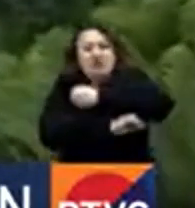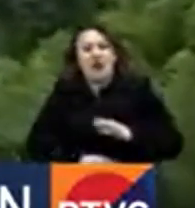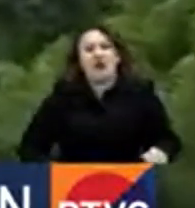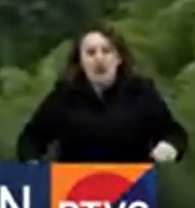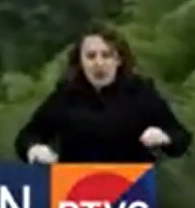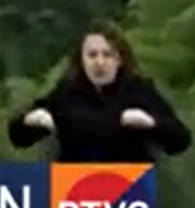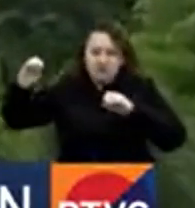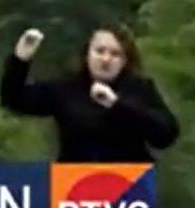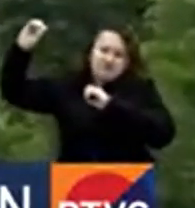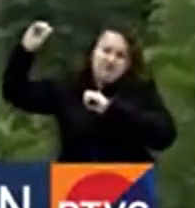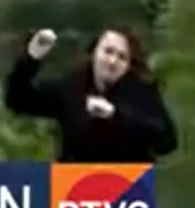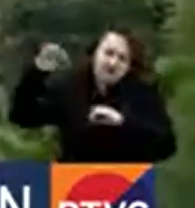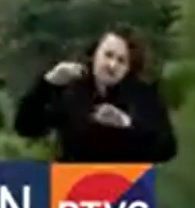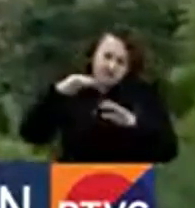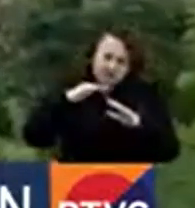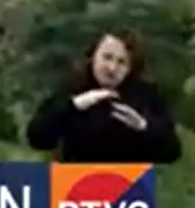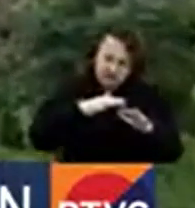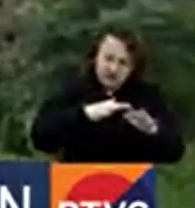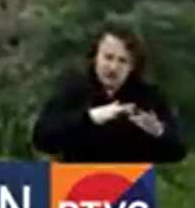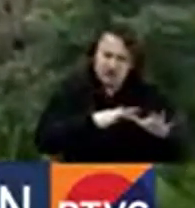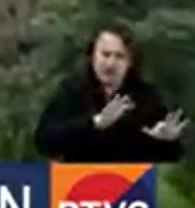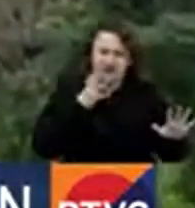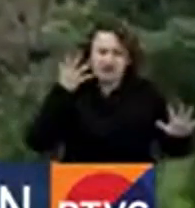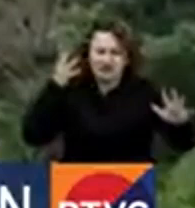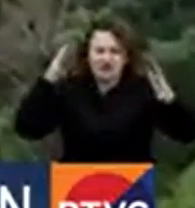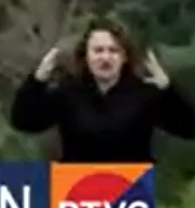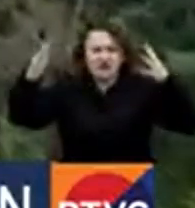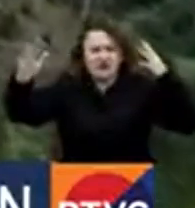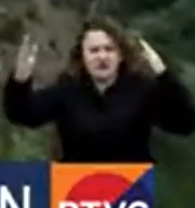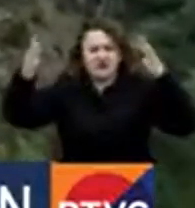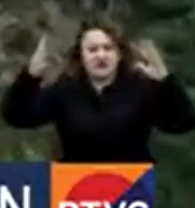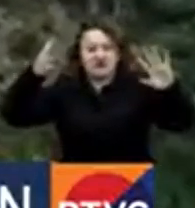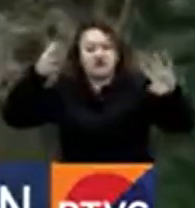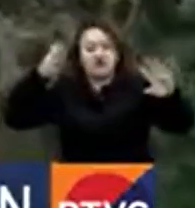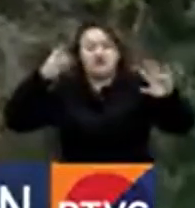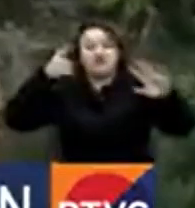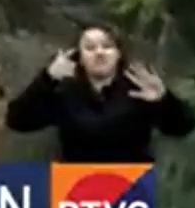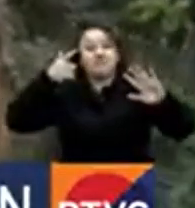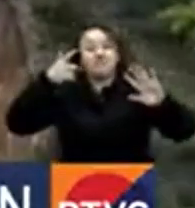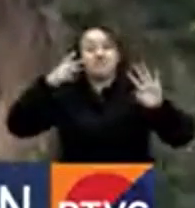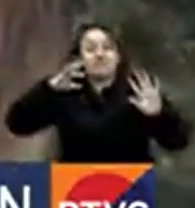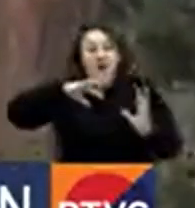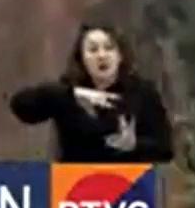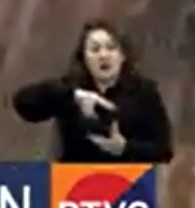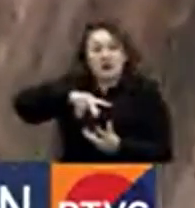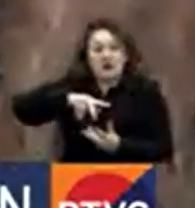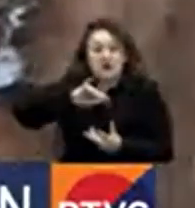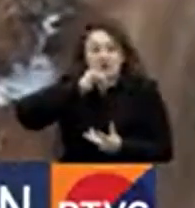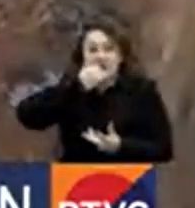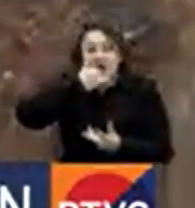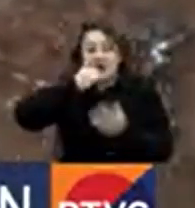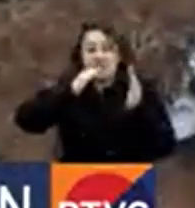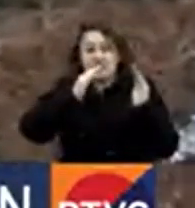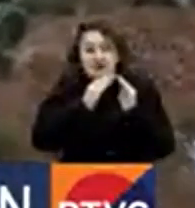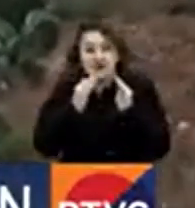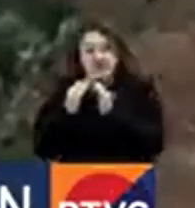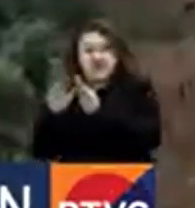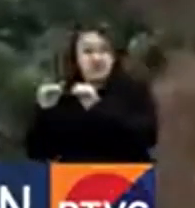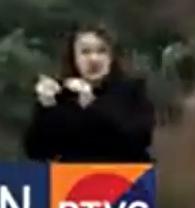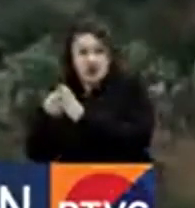entre los cortes a la frondosa capa verde, que al parecer son resultado de una falla geológica, casas y colegios de los corregimientos La